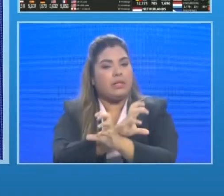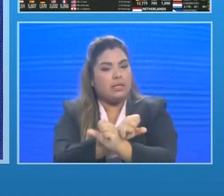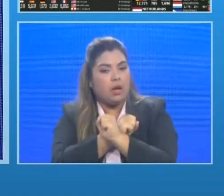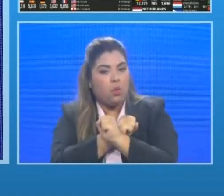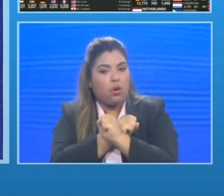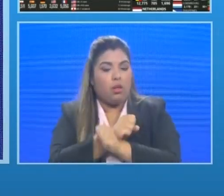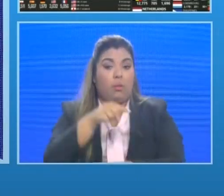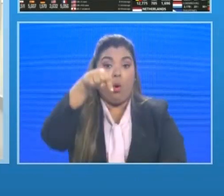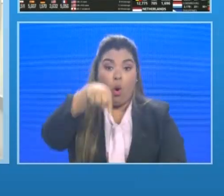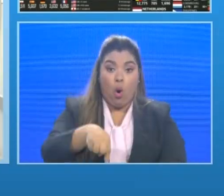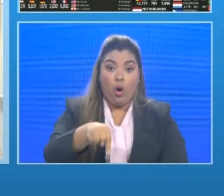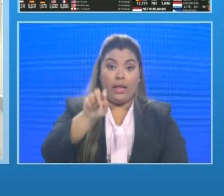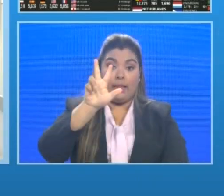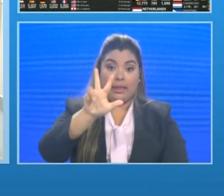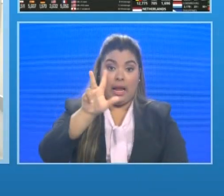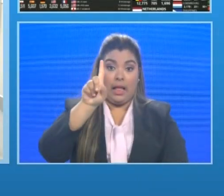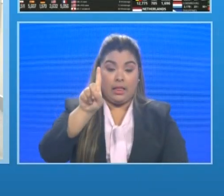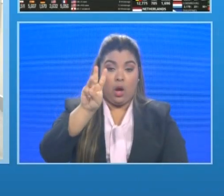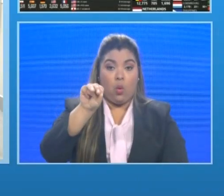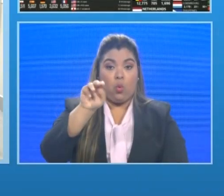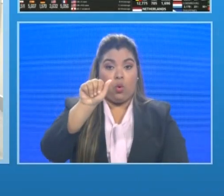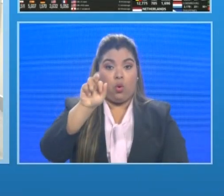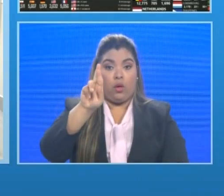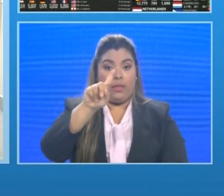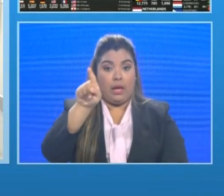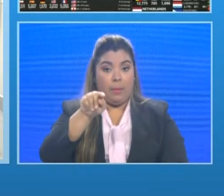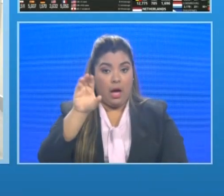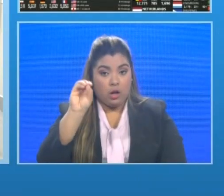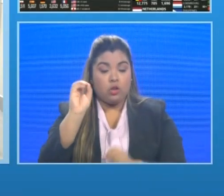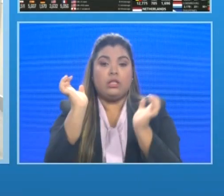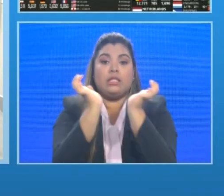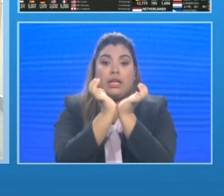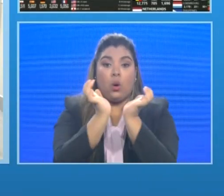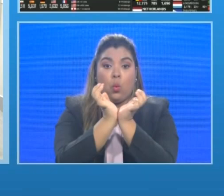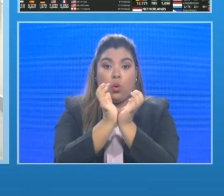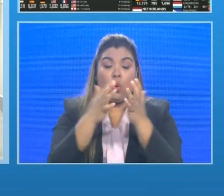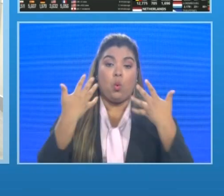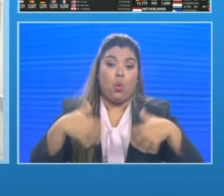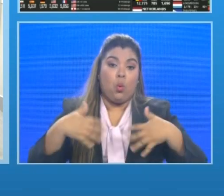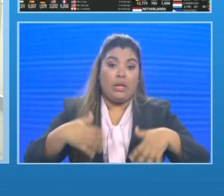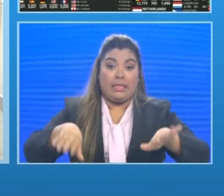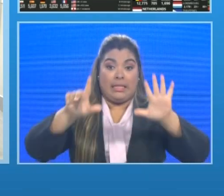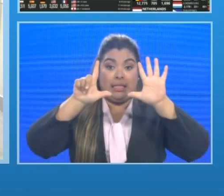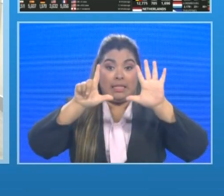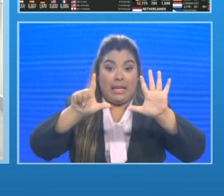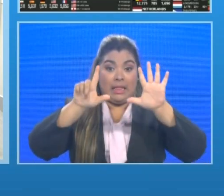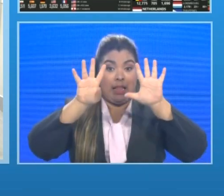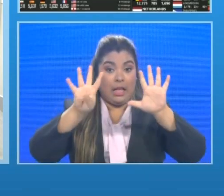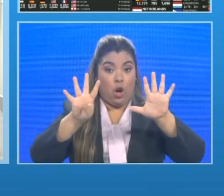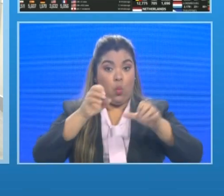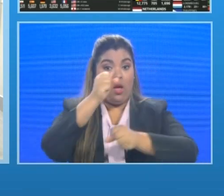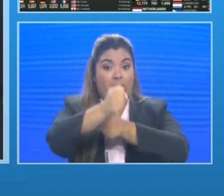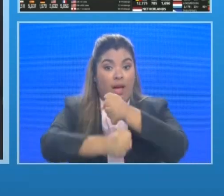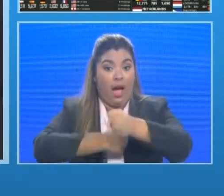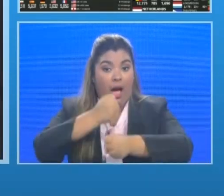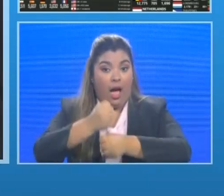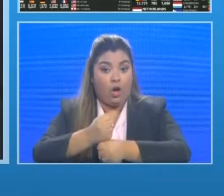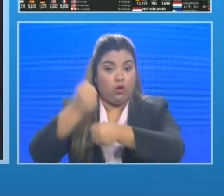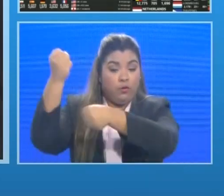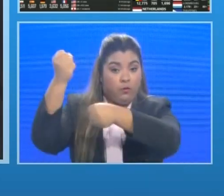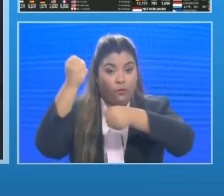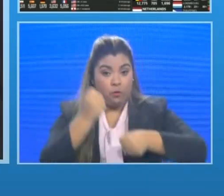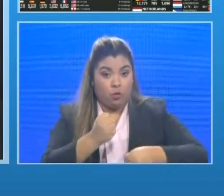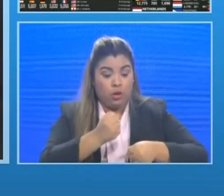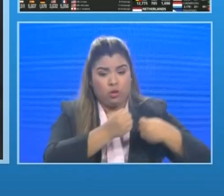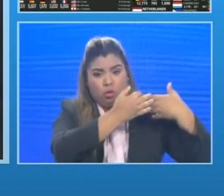Hoy, 31 de marzo, la Caja del Seguro Social cumple 79 años de fundación. Durante todo este